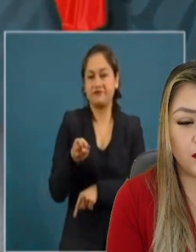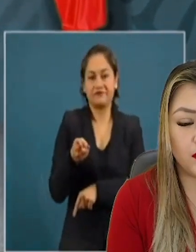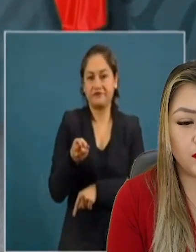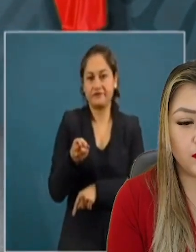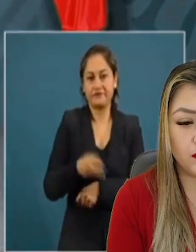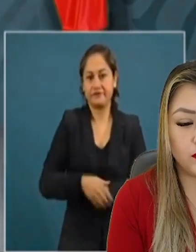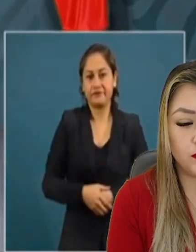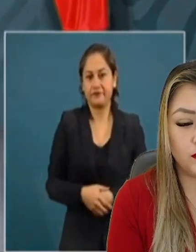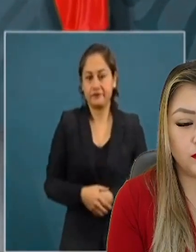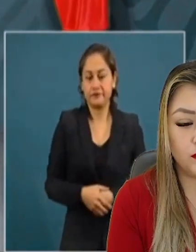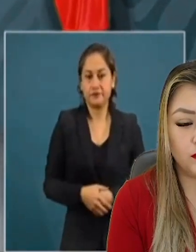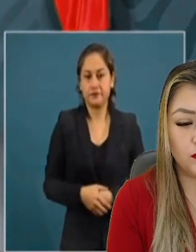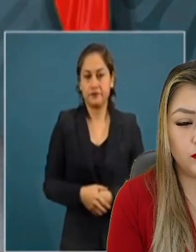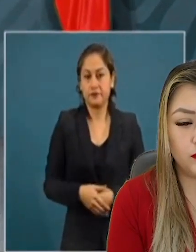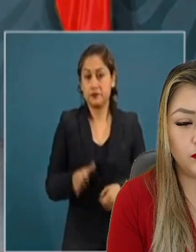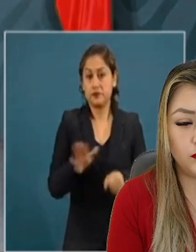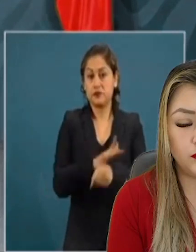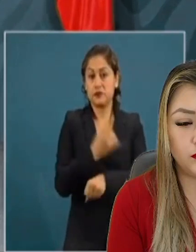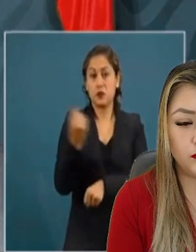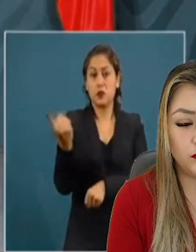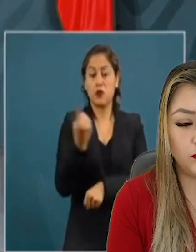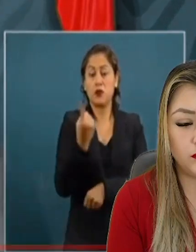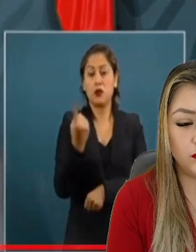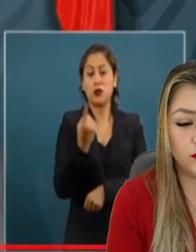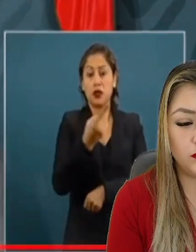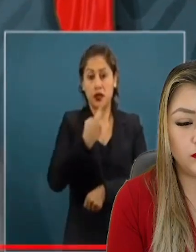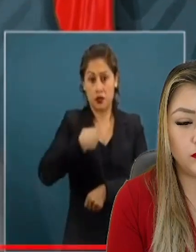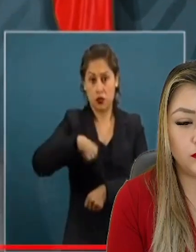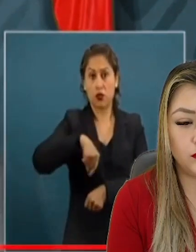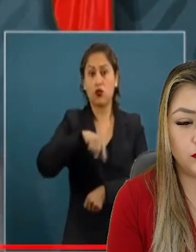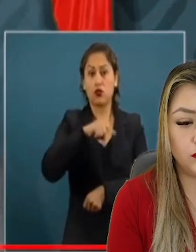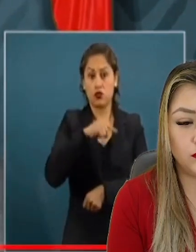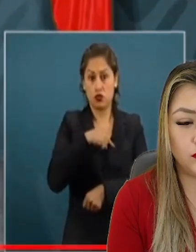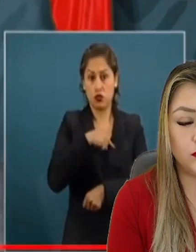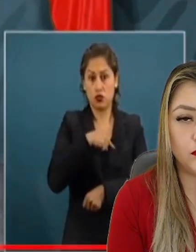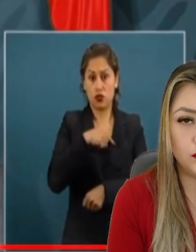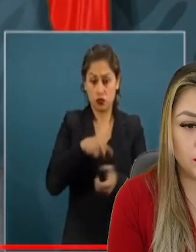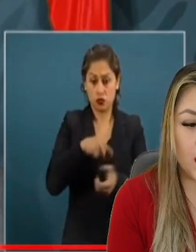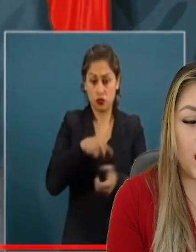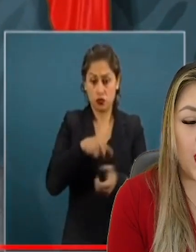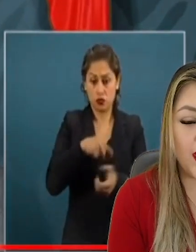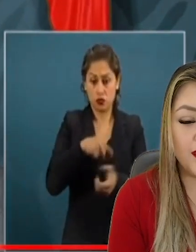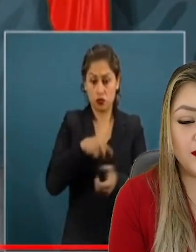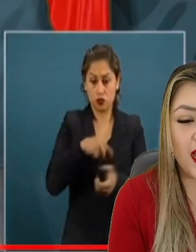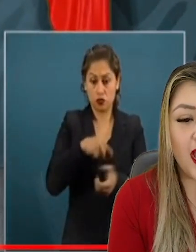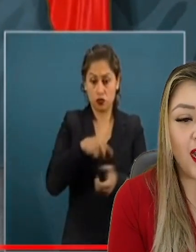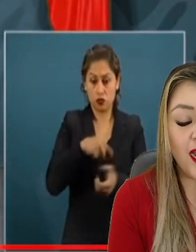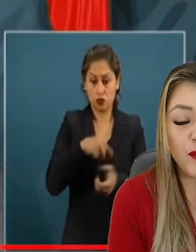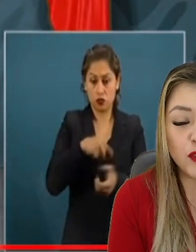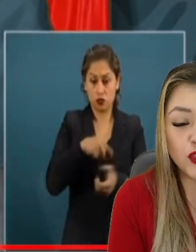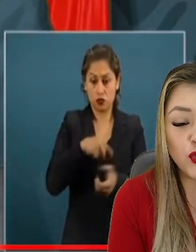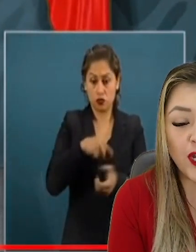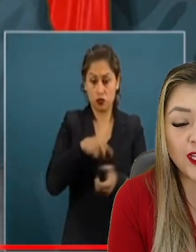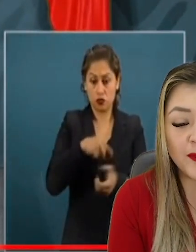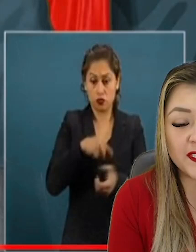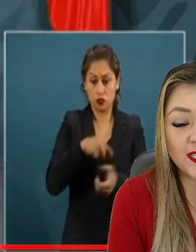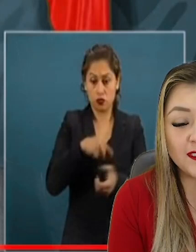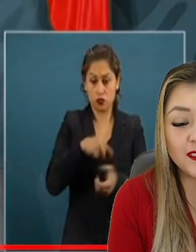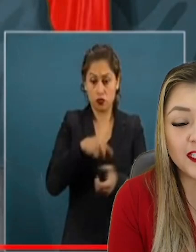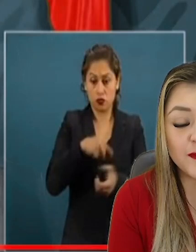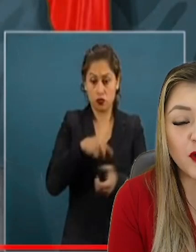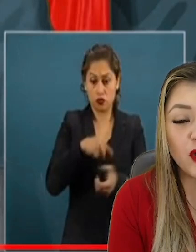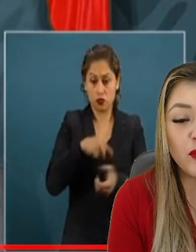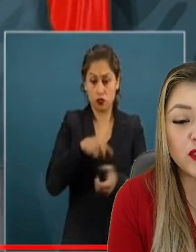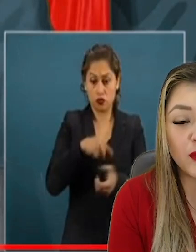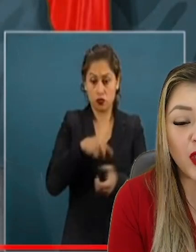Uh-huh. Si nosotros estamos por las libertades. Ahí está la postura del